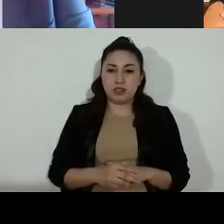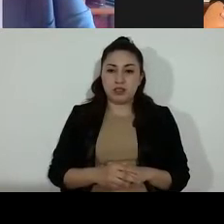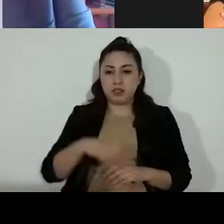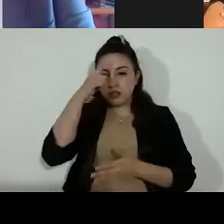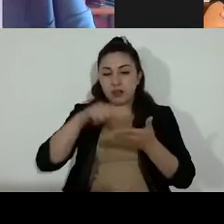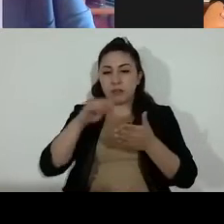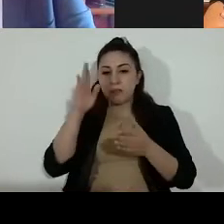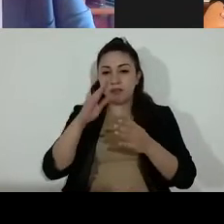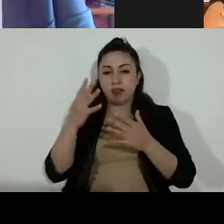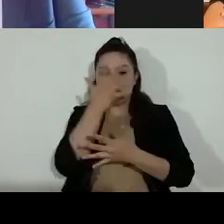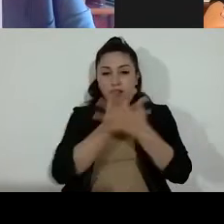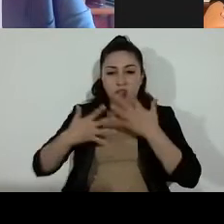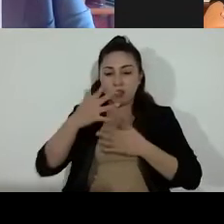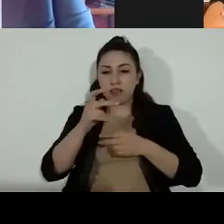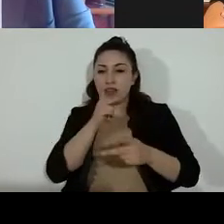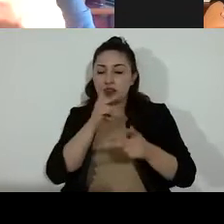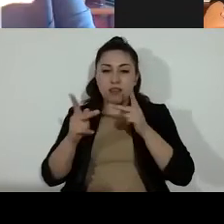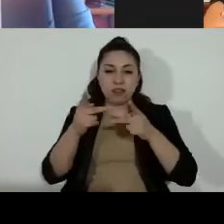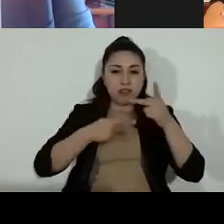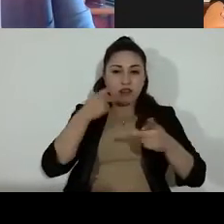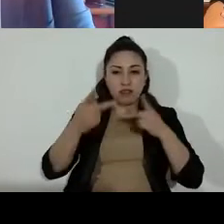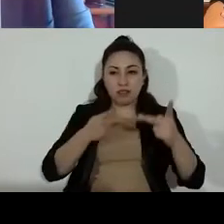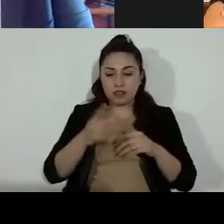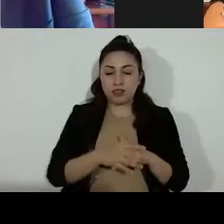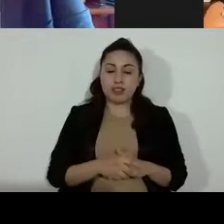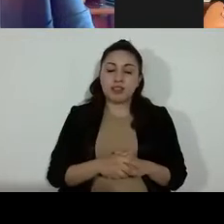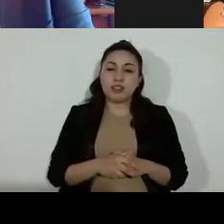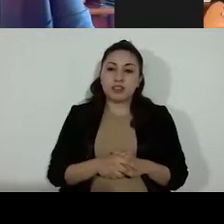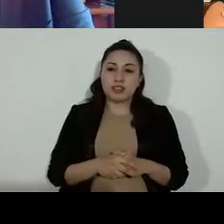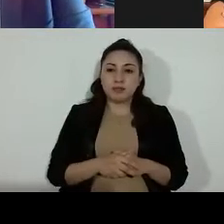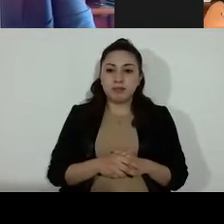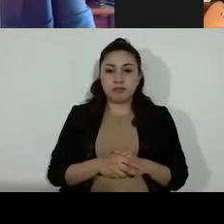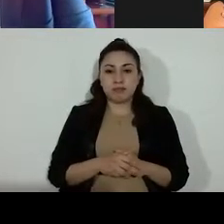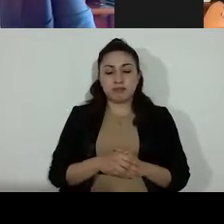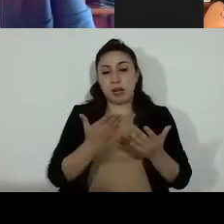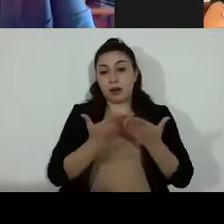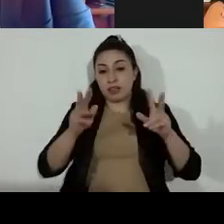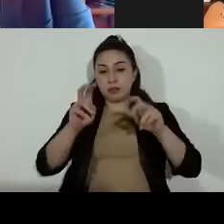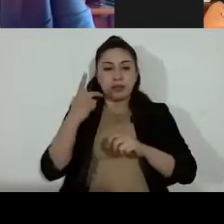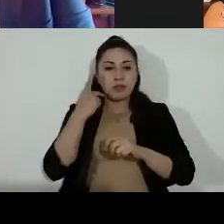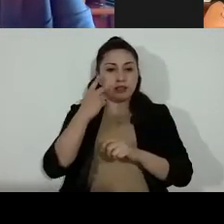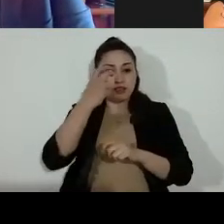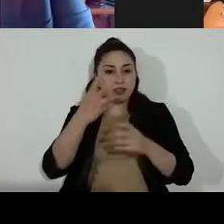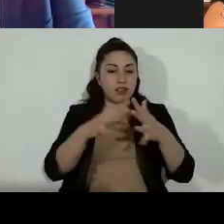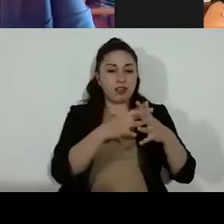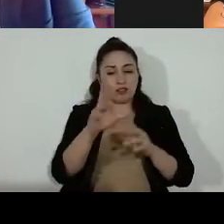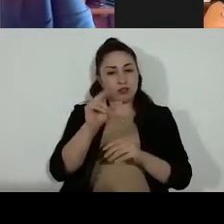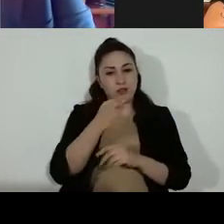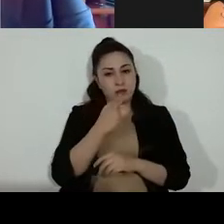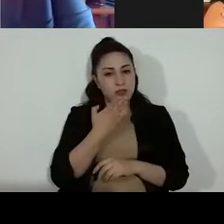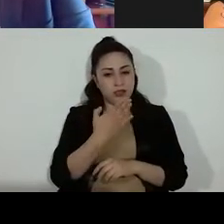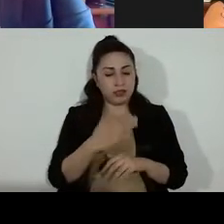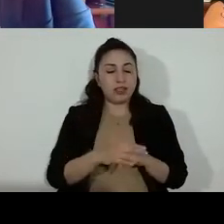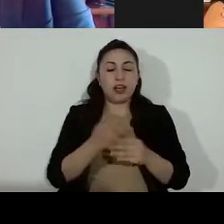interferencia, y la interferencia en política nunca es bueno. Entonces, yo lo que llamaría la atención en ese sentido es de que no